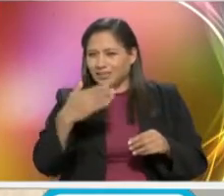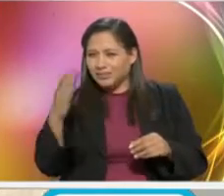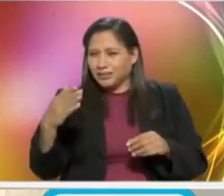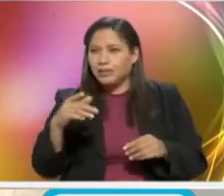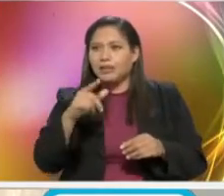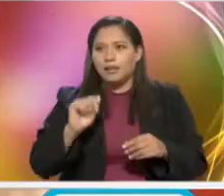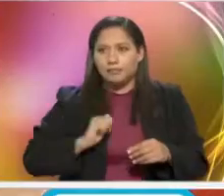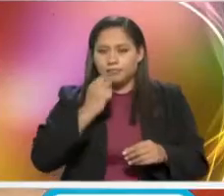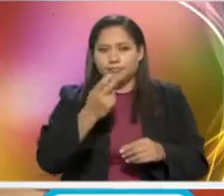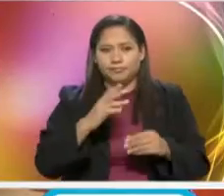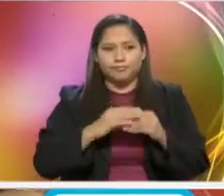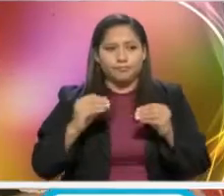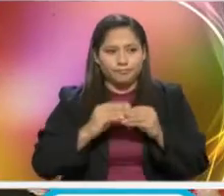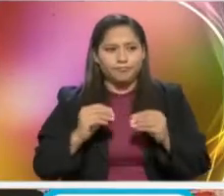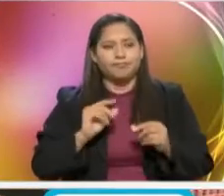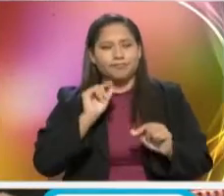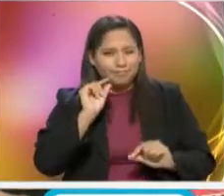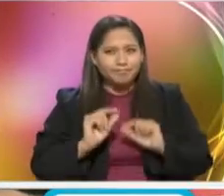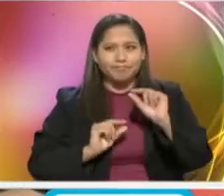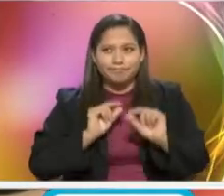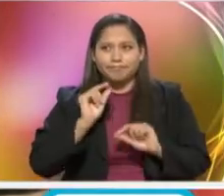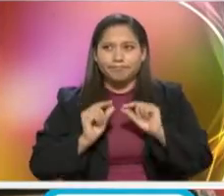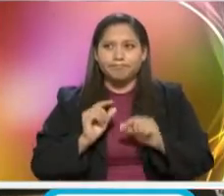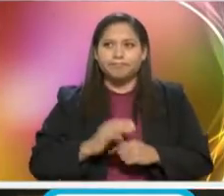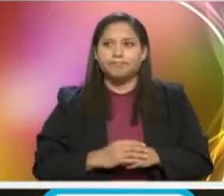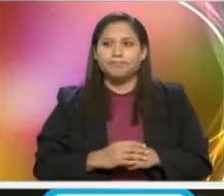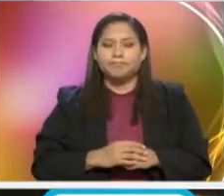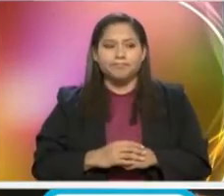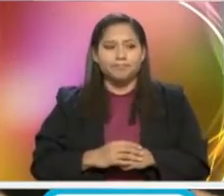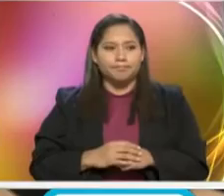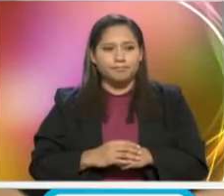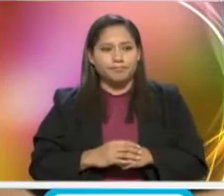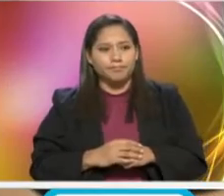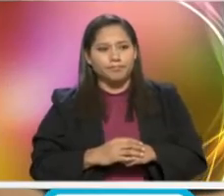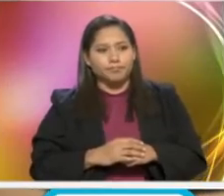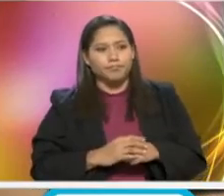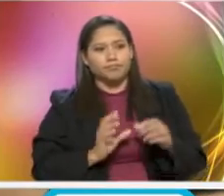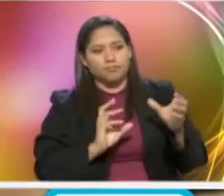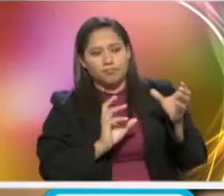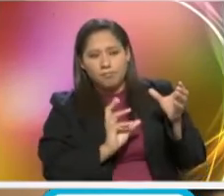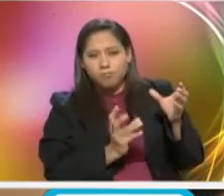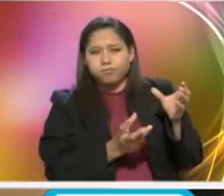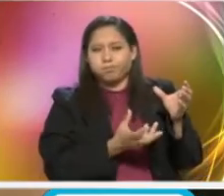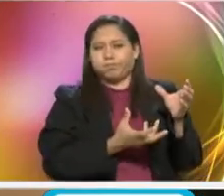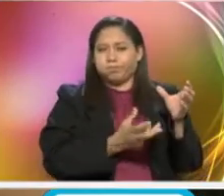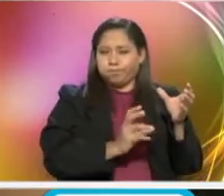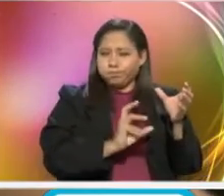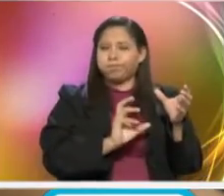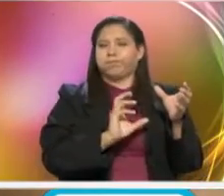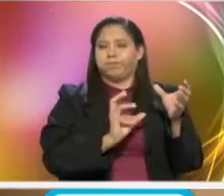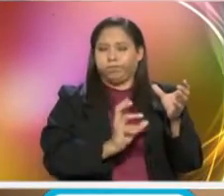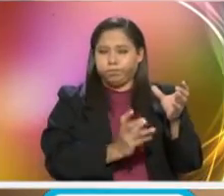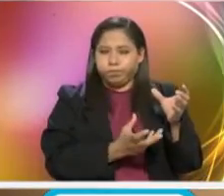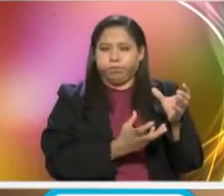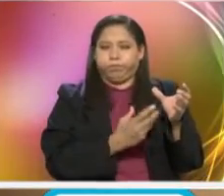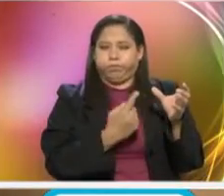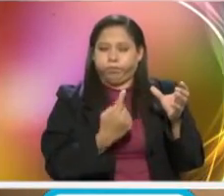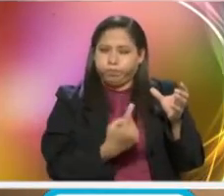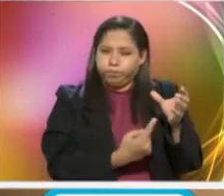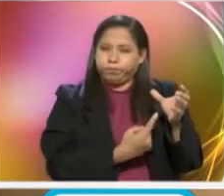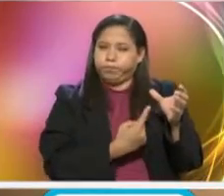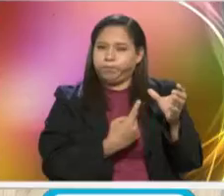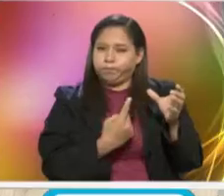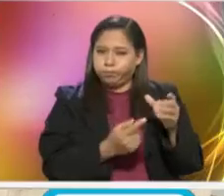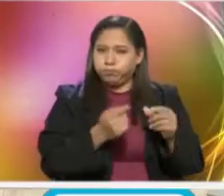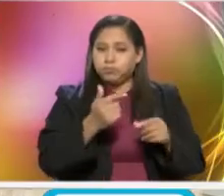Vamos a seguirle. Ahí va, ahí va, ahí va. Ahí vamos, ahí vamos. Ahí va, poquito a poquito. Además, yo creo que esa